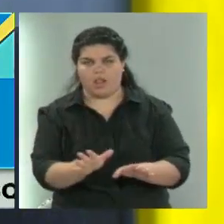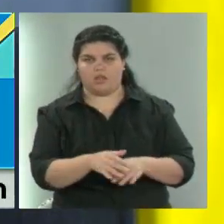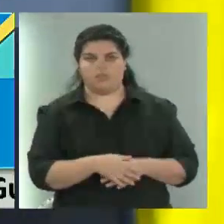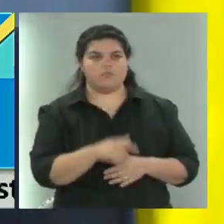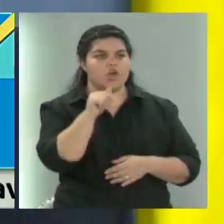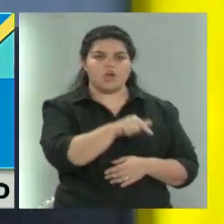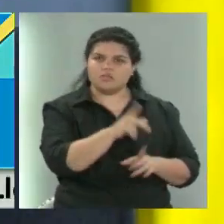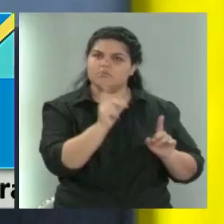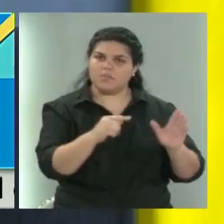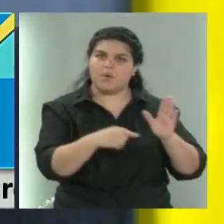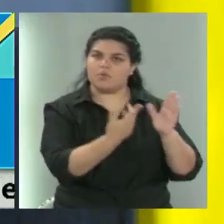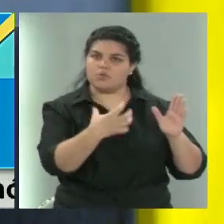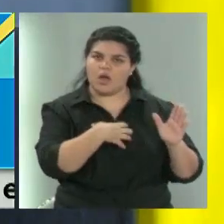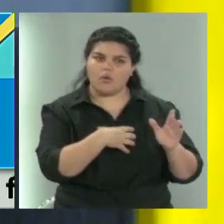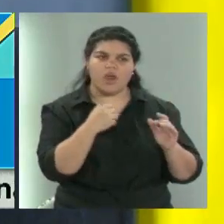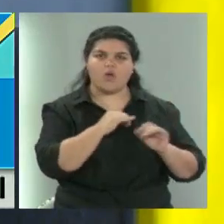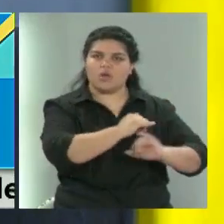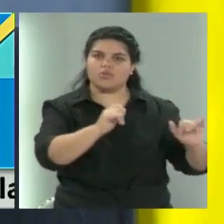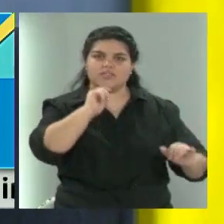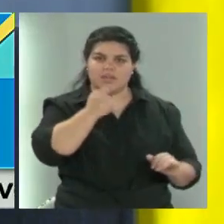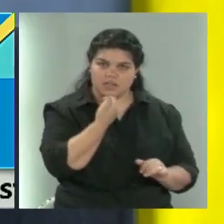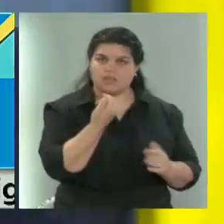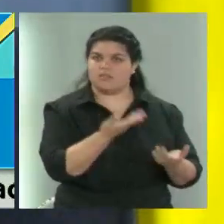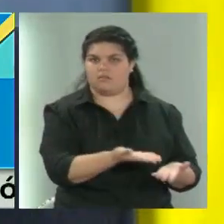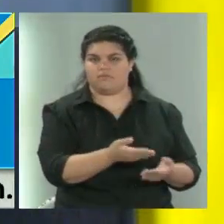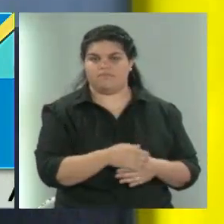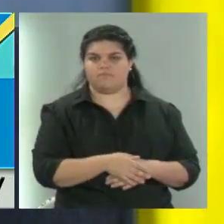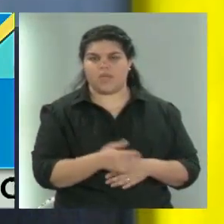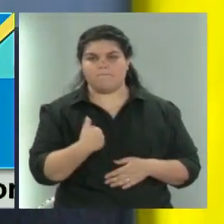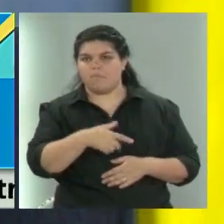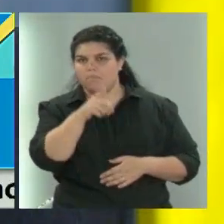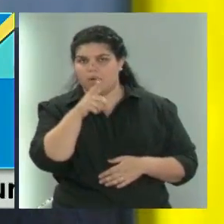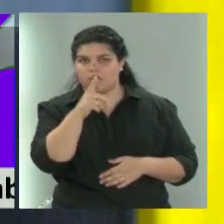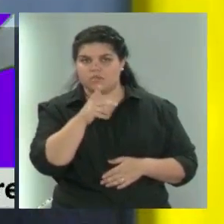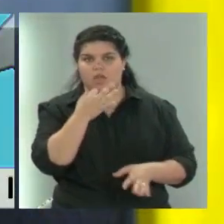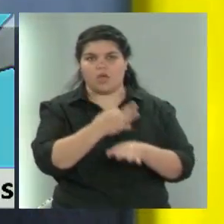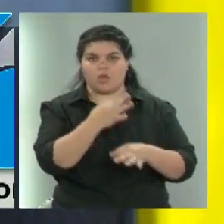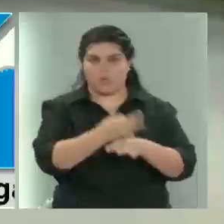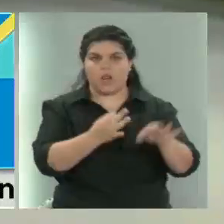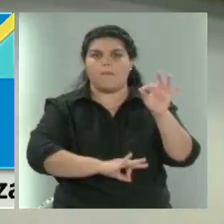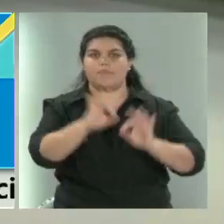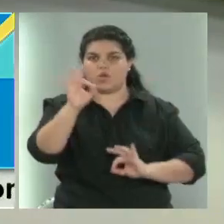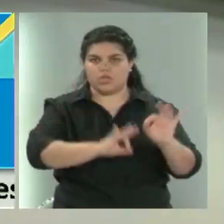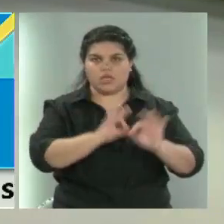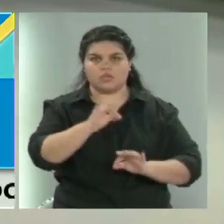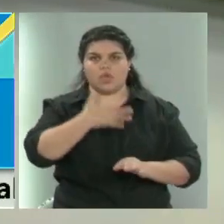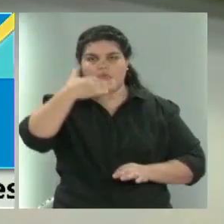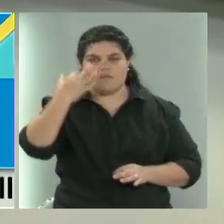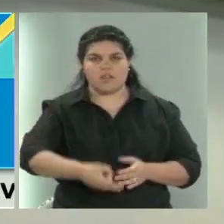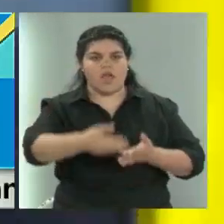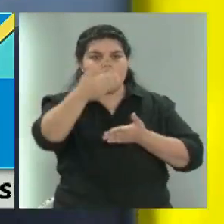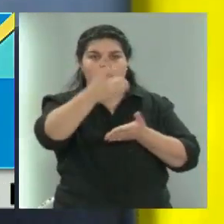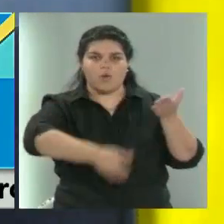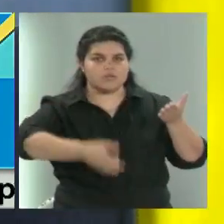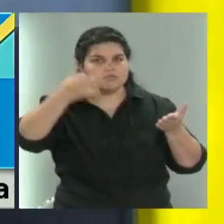Yo creo que las escuelas tienen que empezar a trabajar por proyectos con resultados, evaluar esos